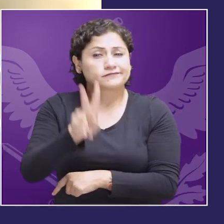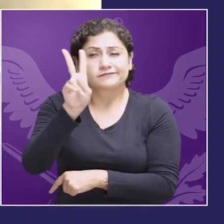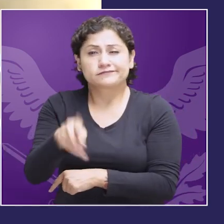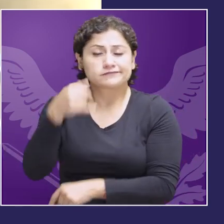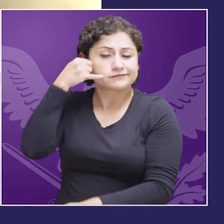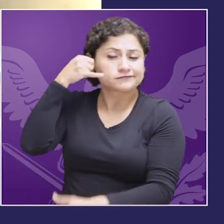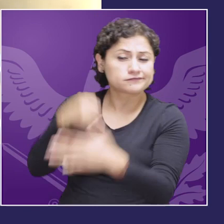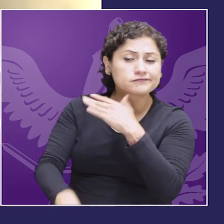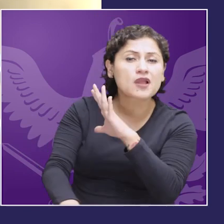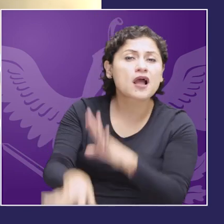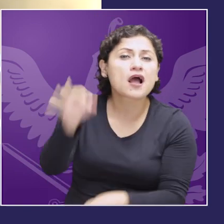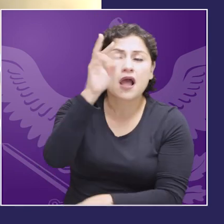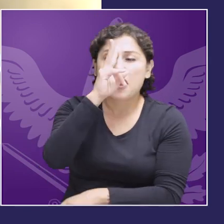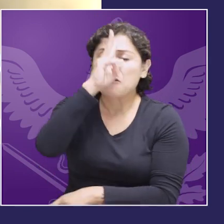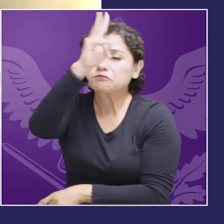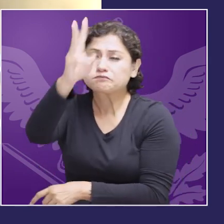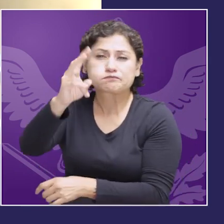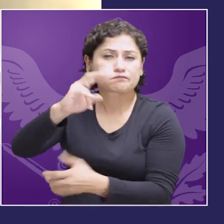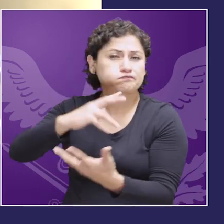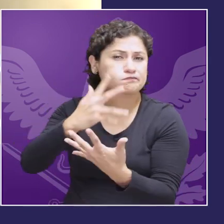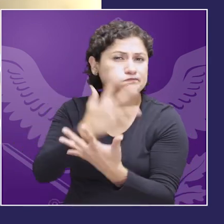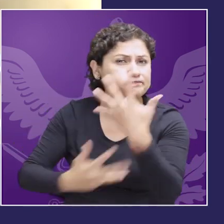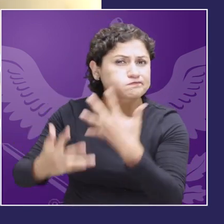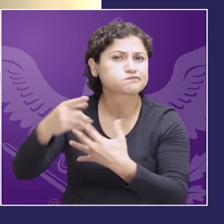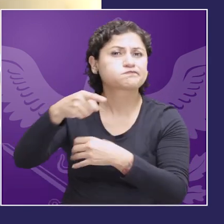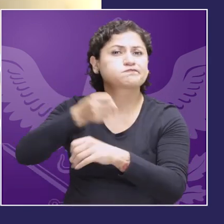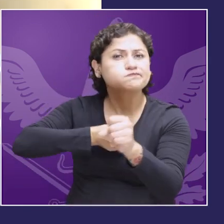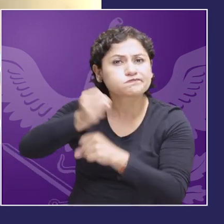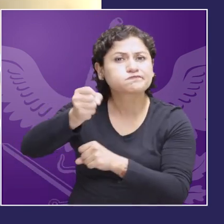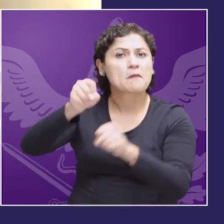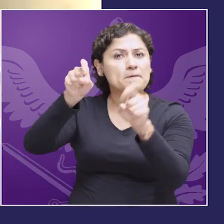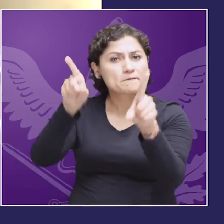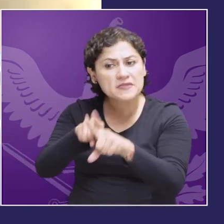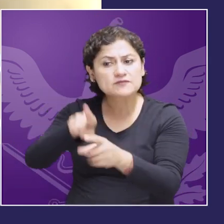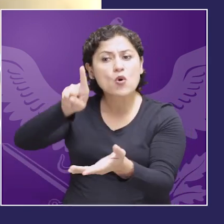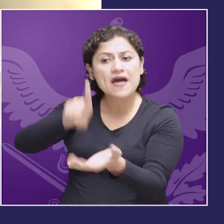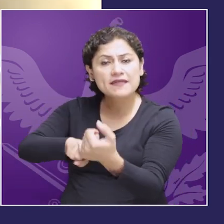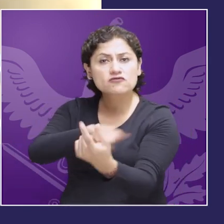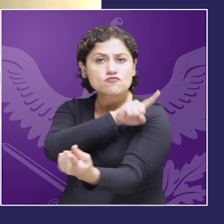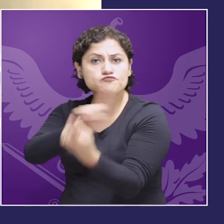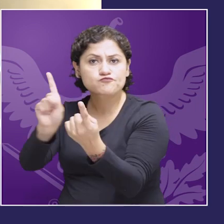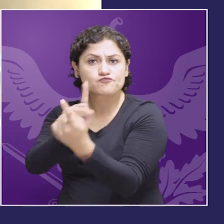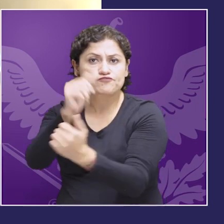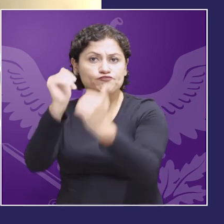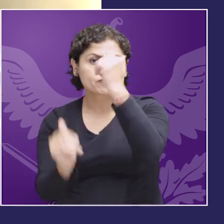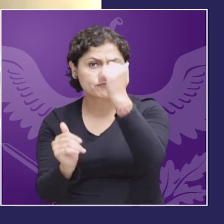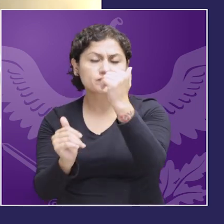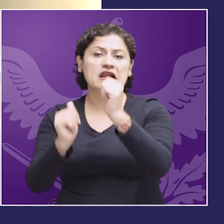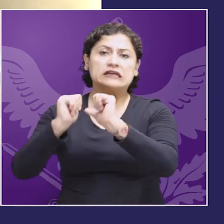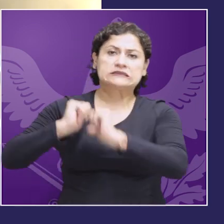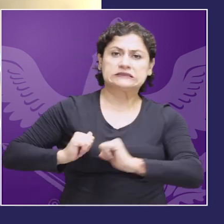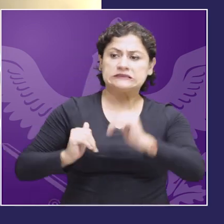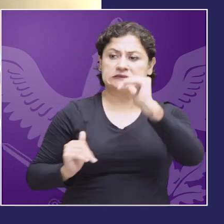al espacio público, pero es la misma forma de violencia, es la misma estrategia, son las mismas relaciones